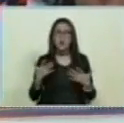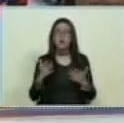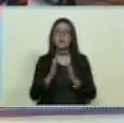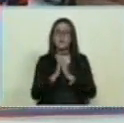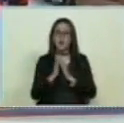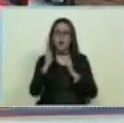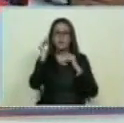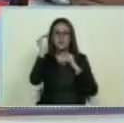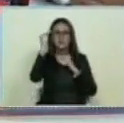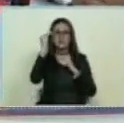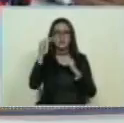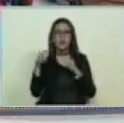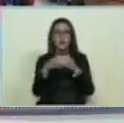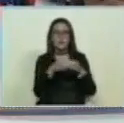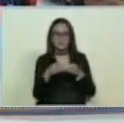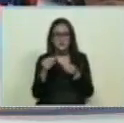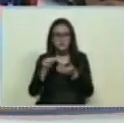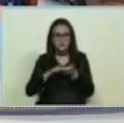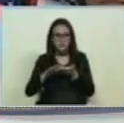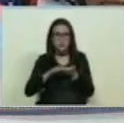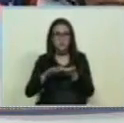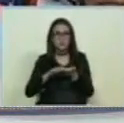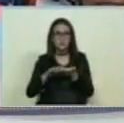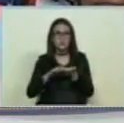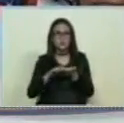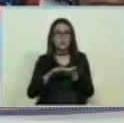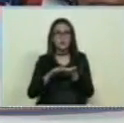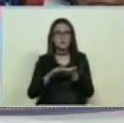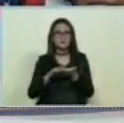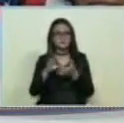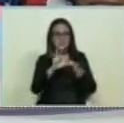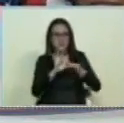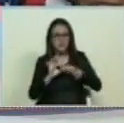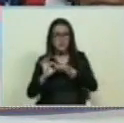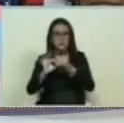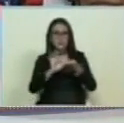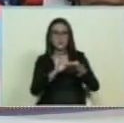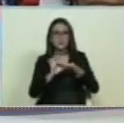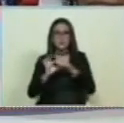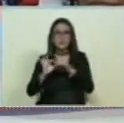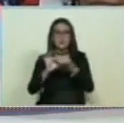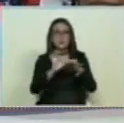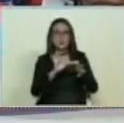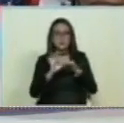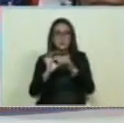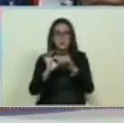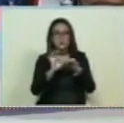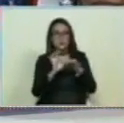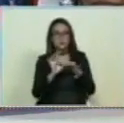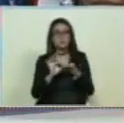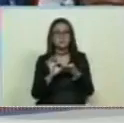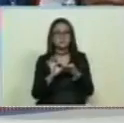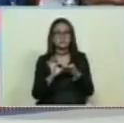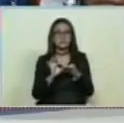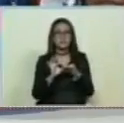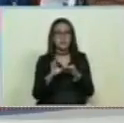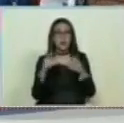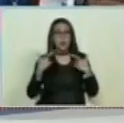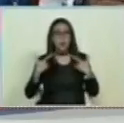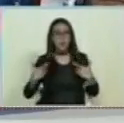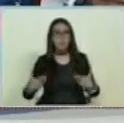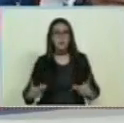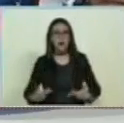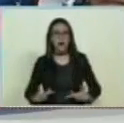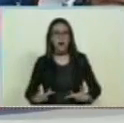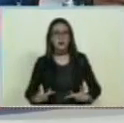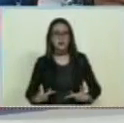a atenderlos con el Comité de Solución, que es una instancia de articulación de los recursos, tanto humanos como